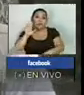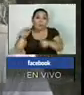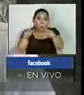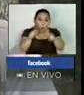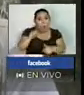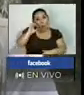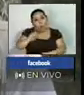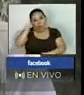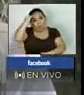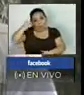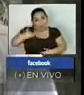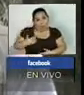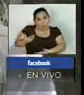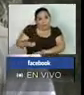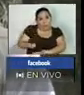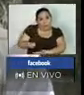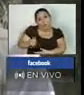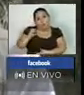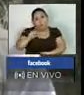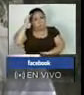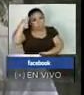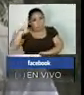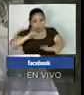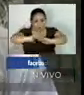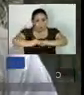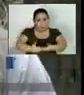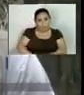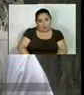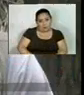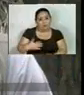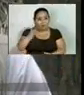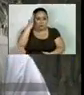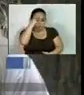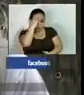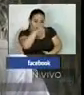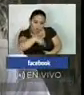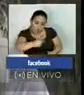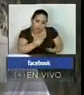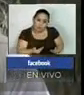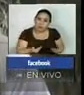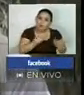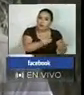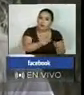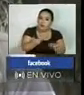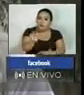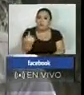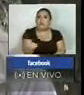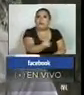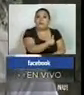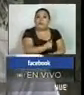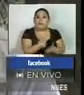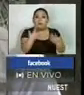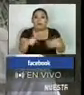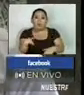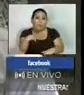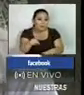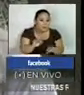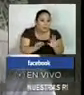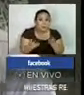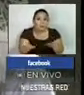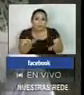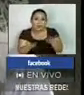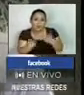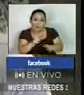lactantes y madres embarazadas. Así que sé que va a ser de mucho apoyo para estas personas que están con algún tipo de